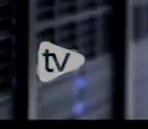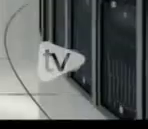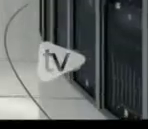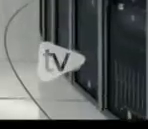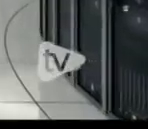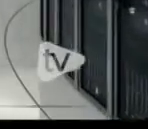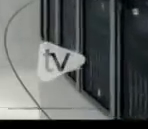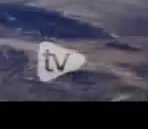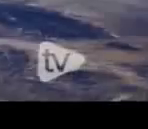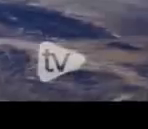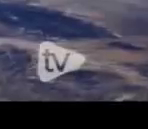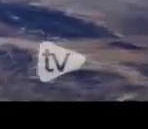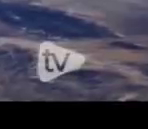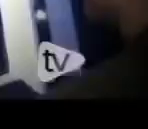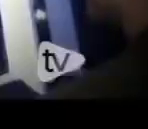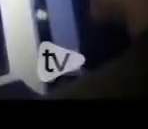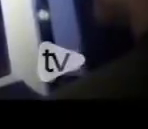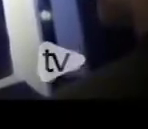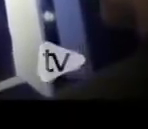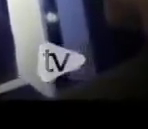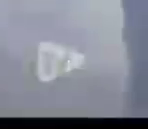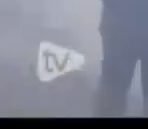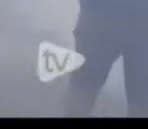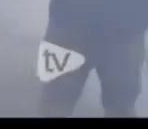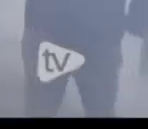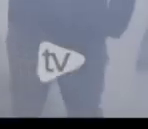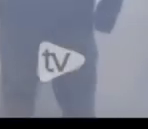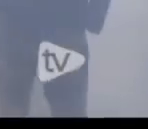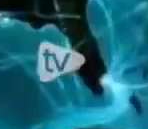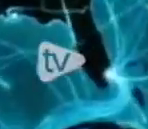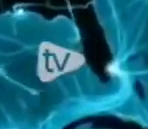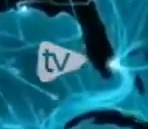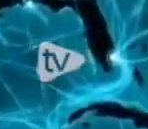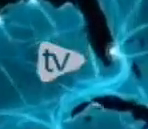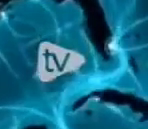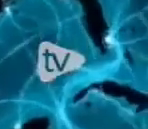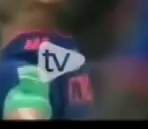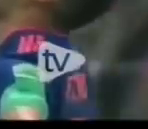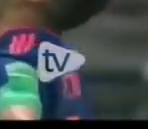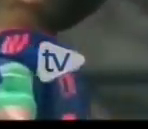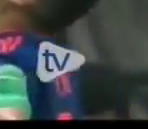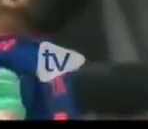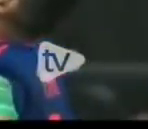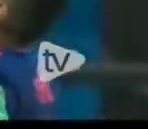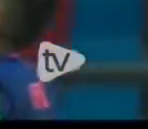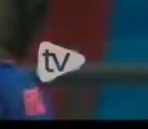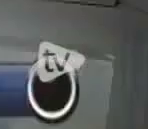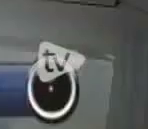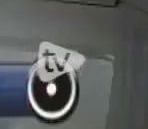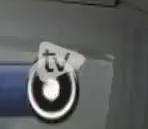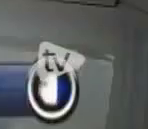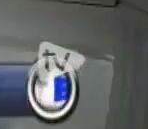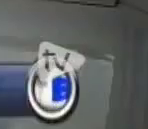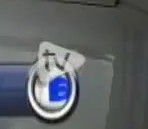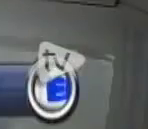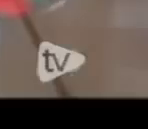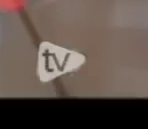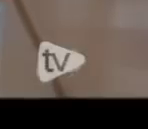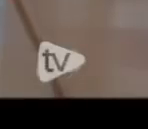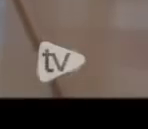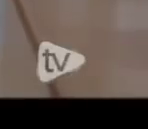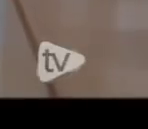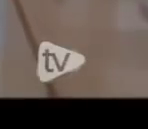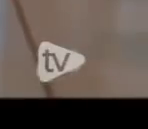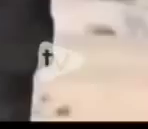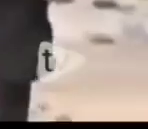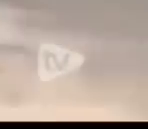Vivimos en un mundo conectado, donde constantemente ocurren hechos con repercusiones globales. Aquí examinaremos las